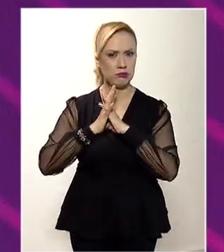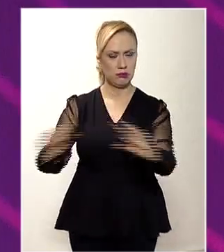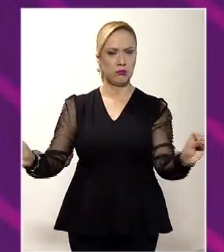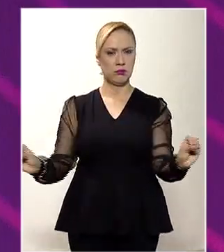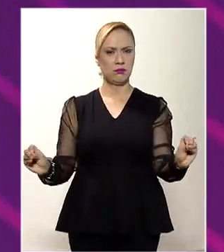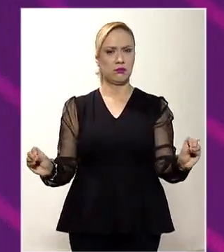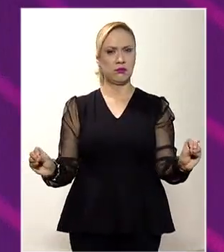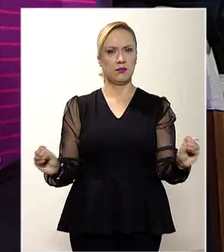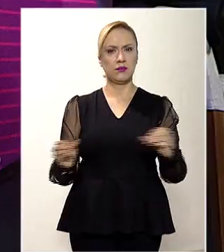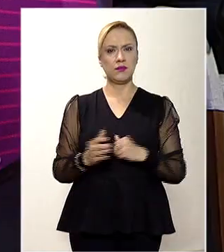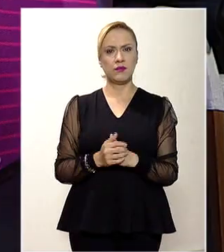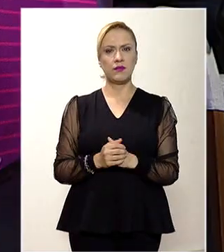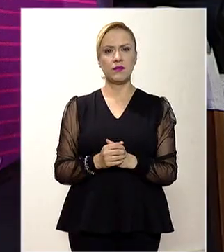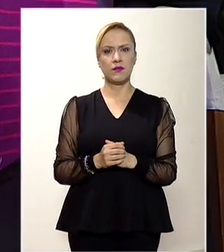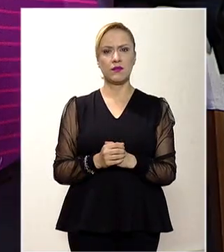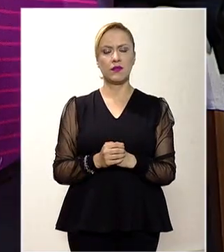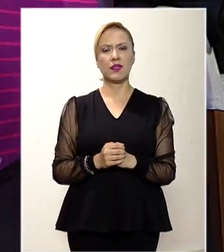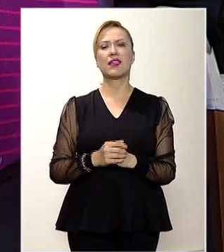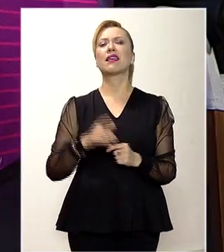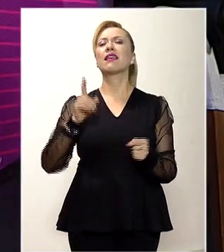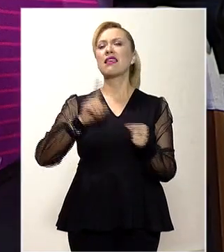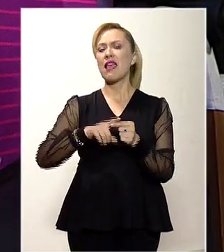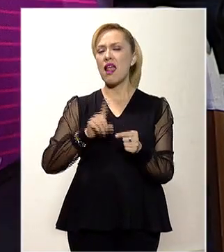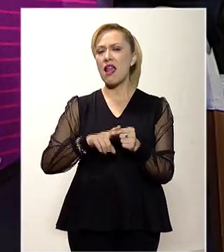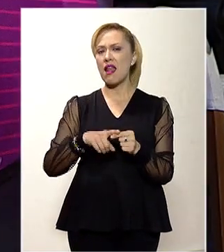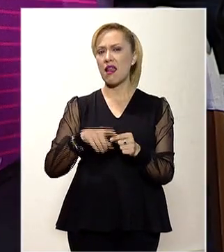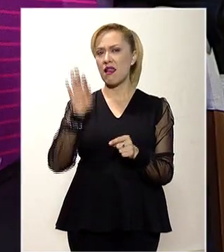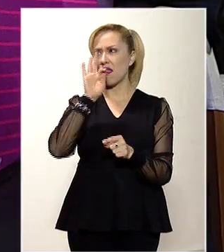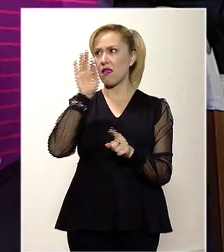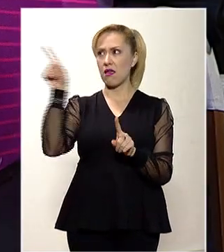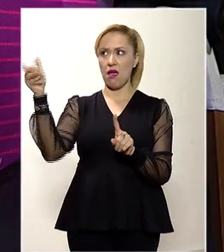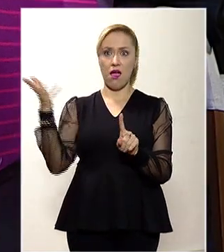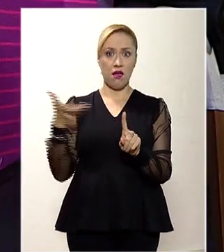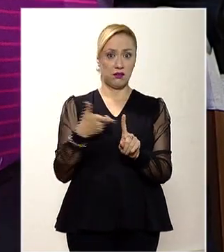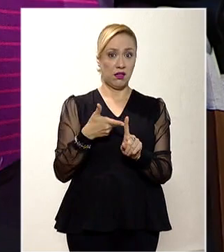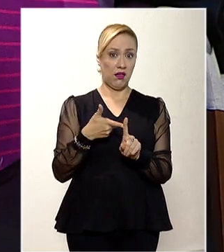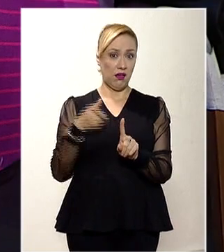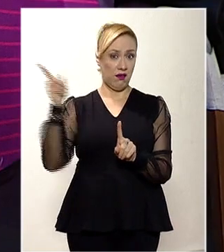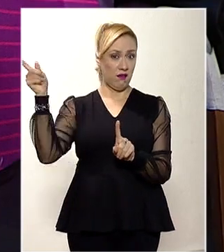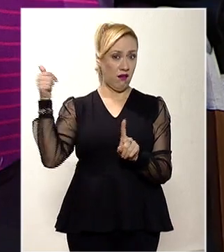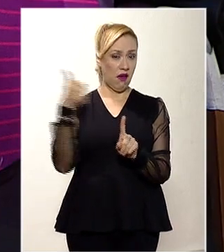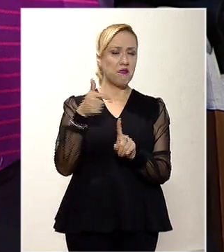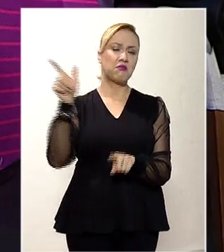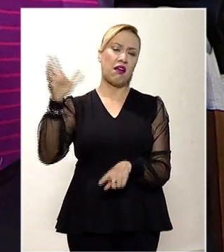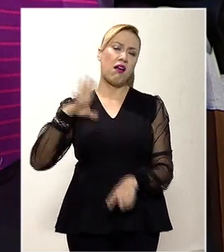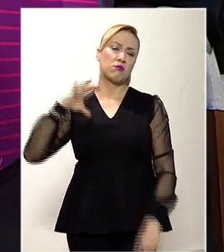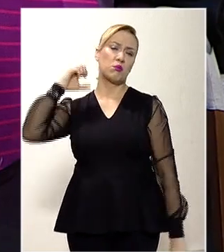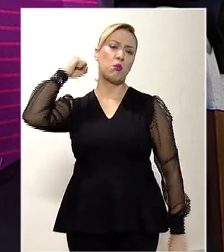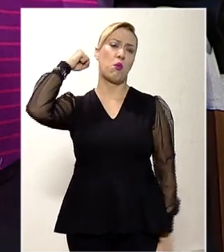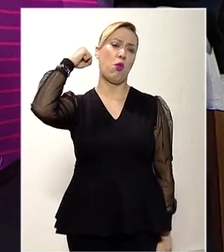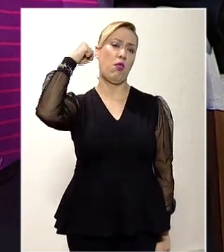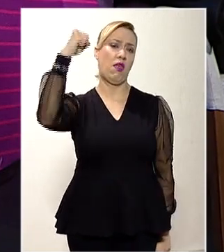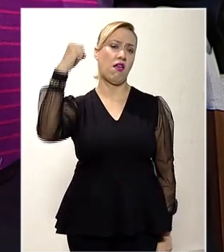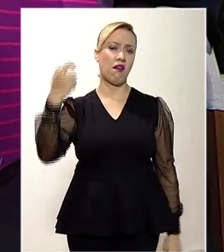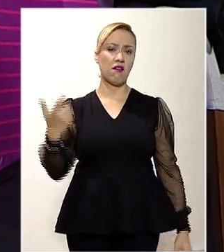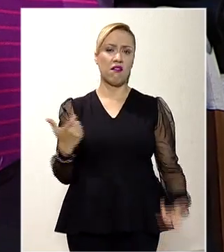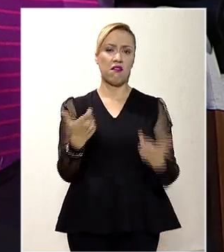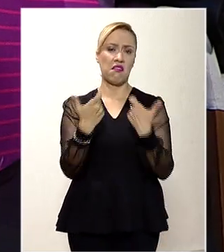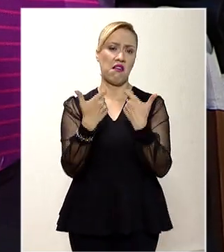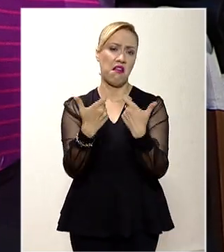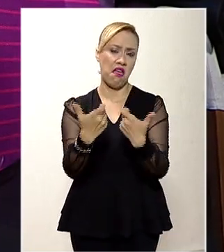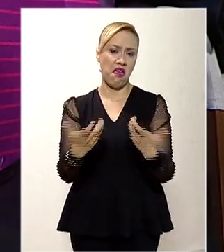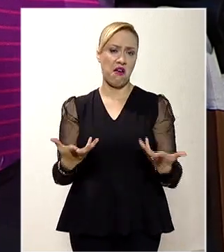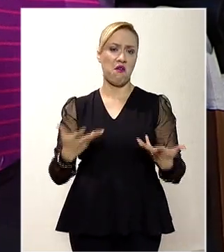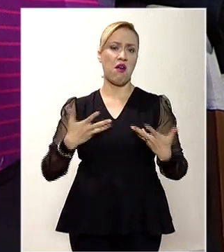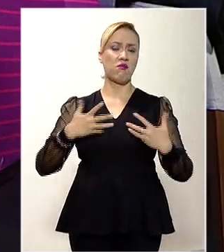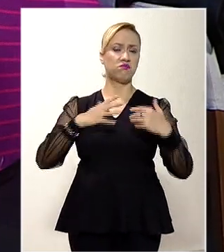por particulares, quien las comete tiene poder. Poder económico, político